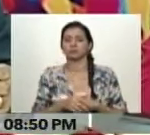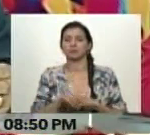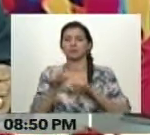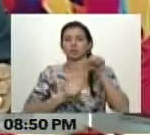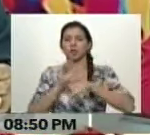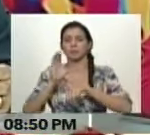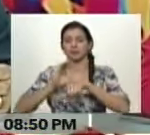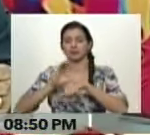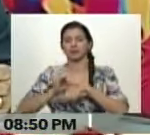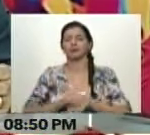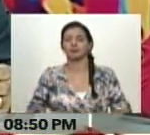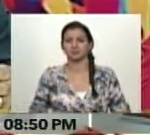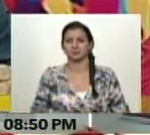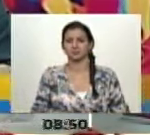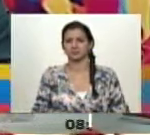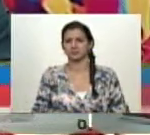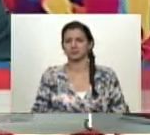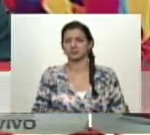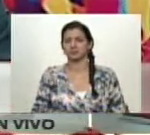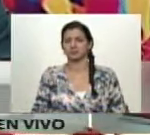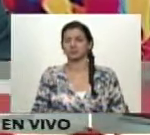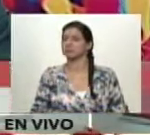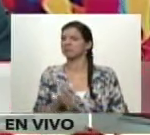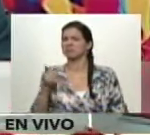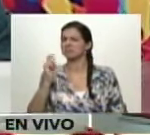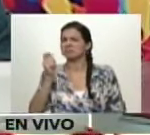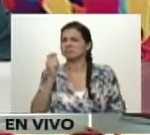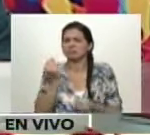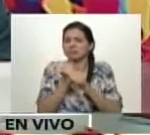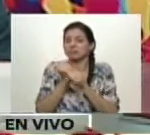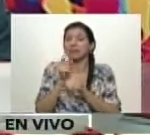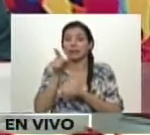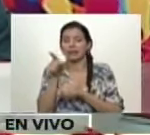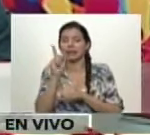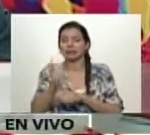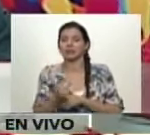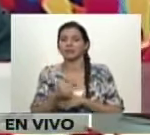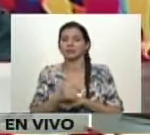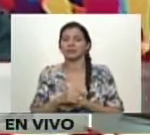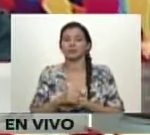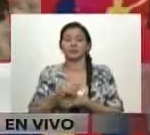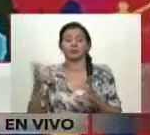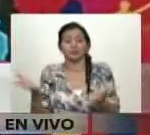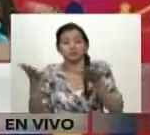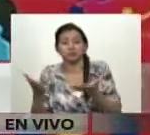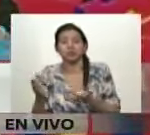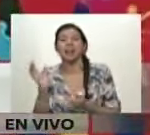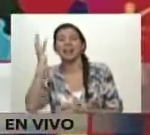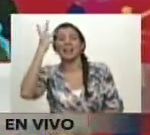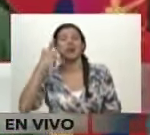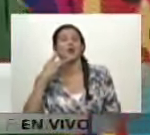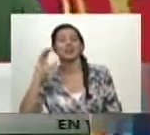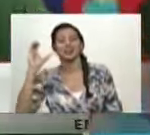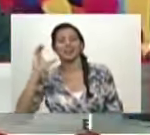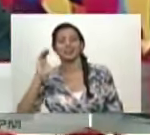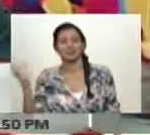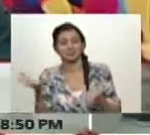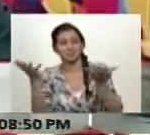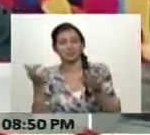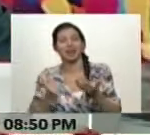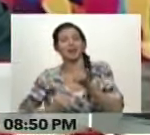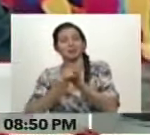Distrito Capital de Caracas. Y una de sus tareas es recuperar a los Leones del Caracas, además, pues.